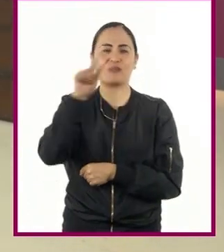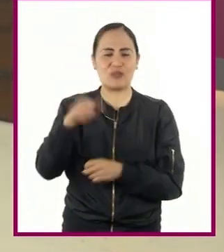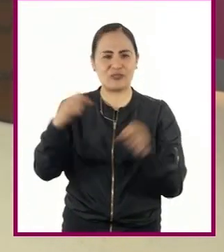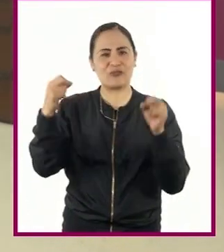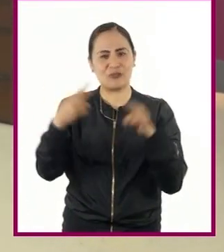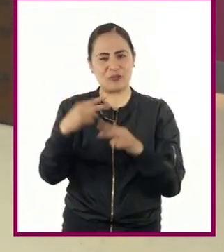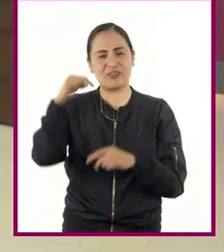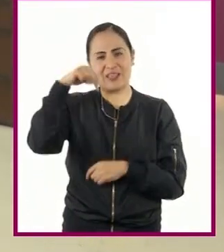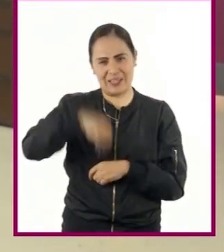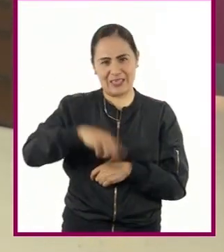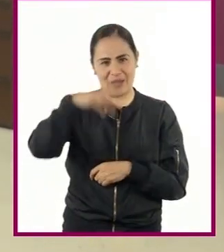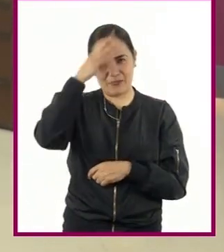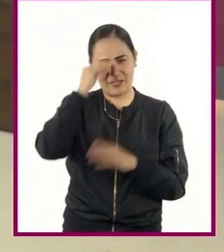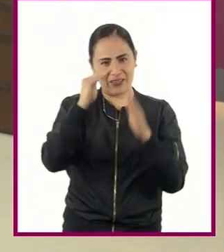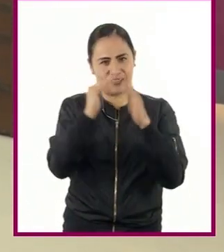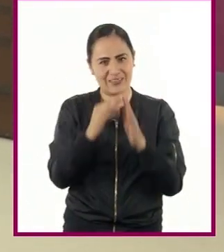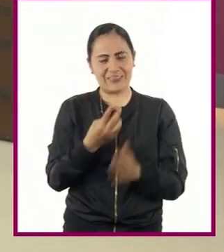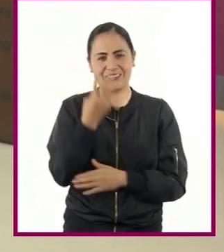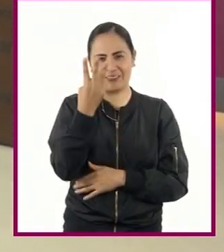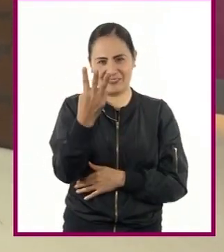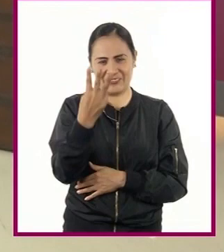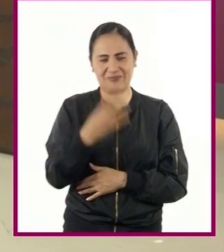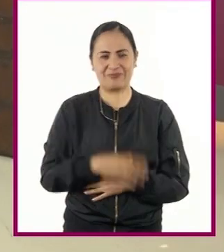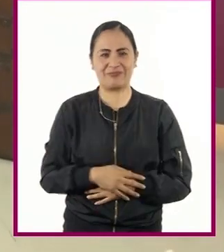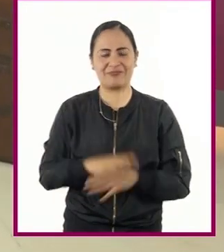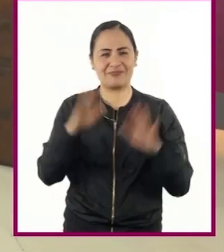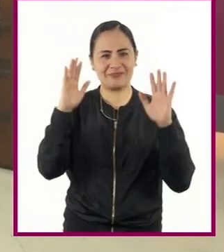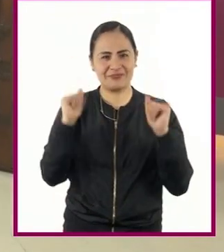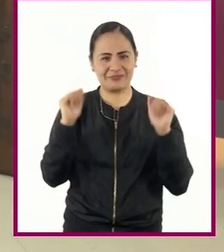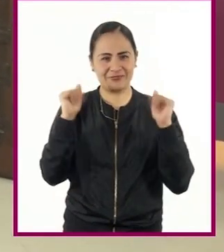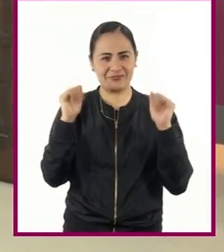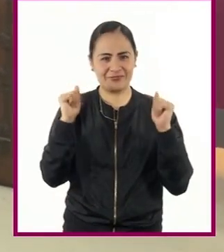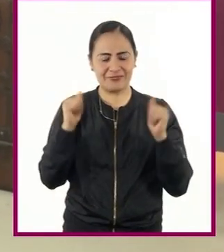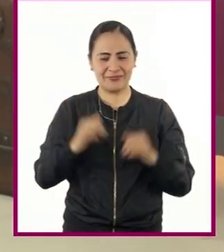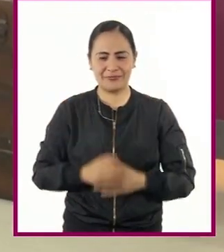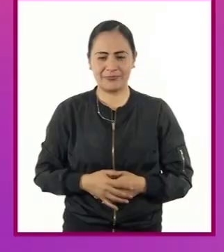pronto aquí en Aprende en Casa 3. Hasta la próxima.